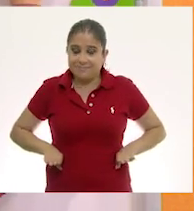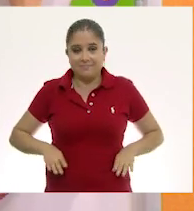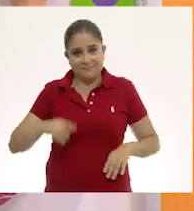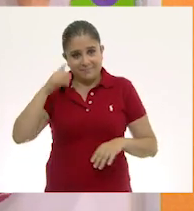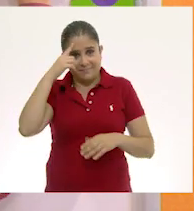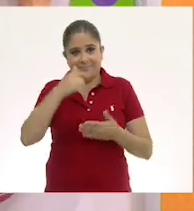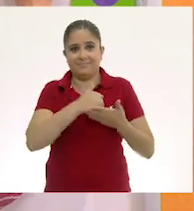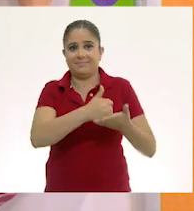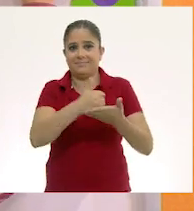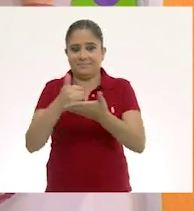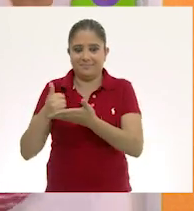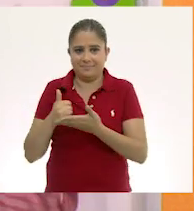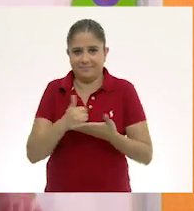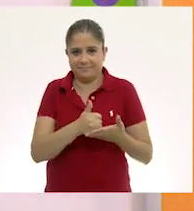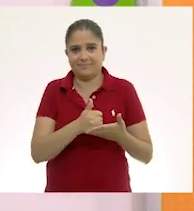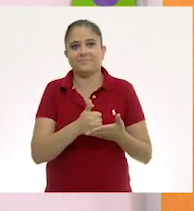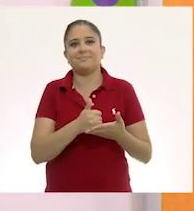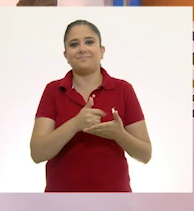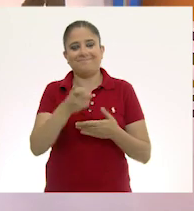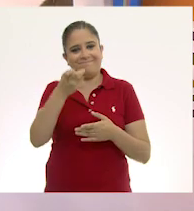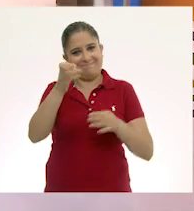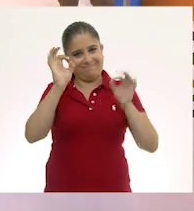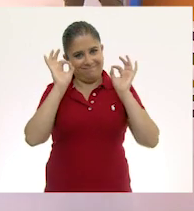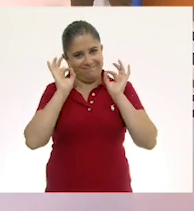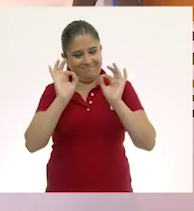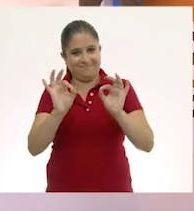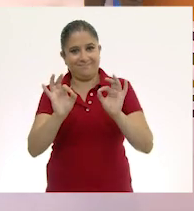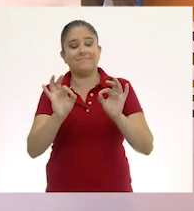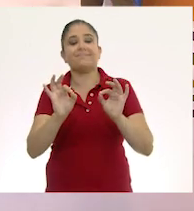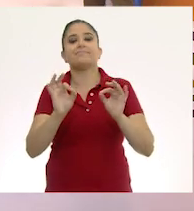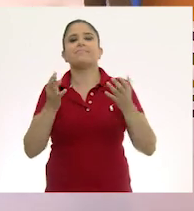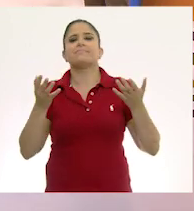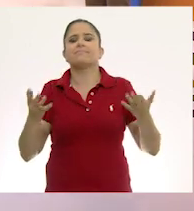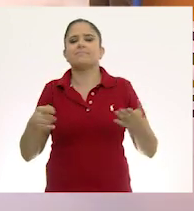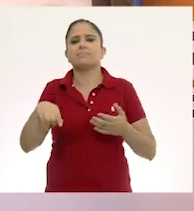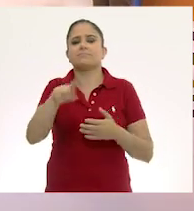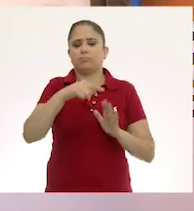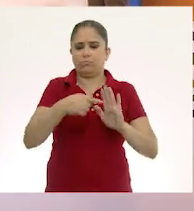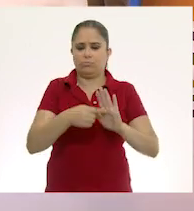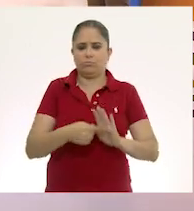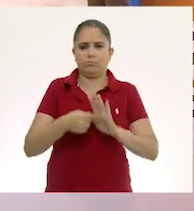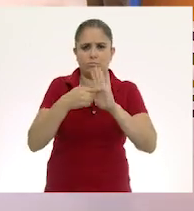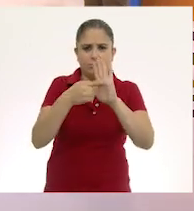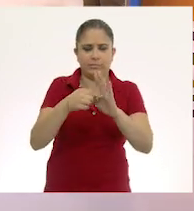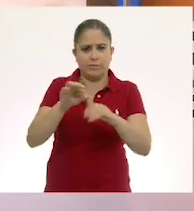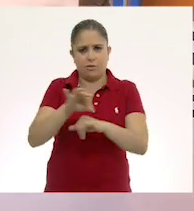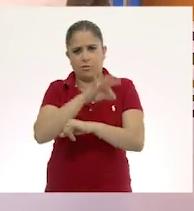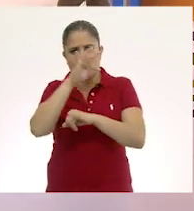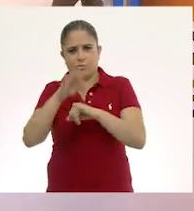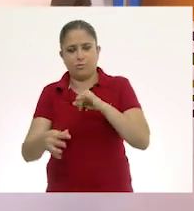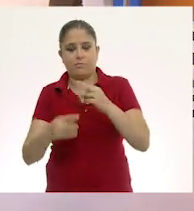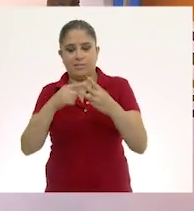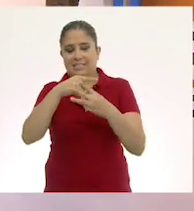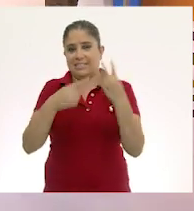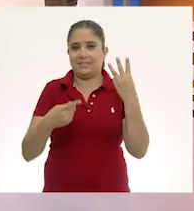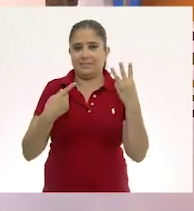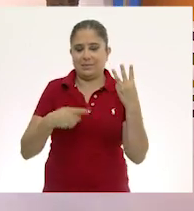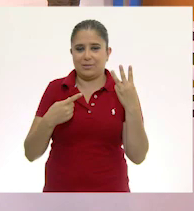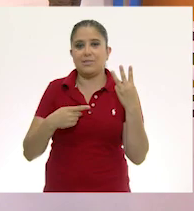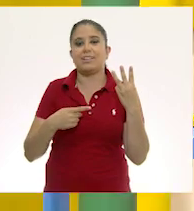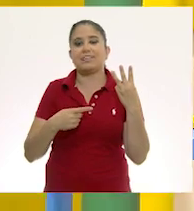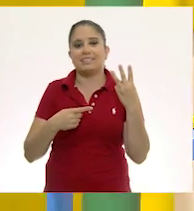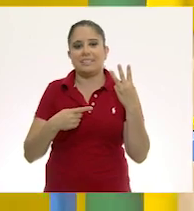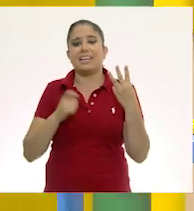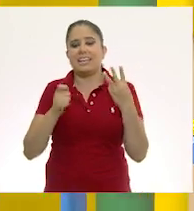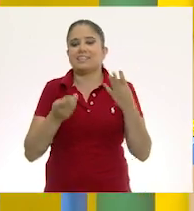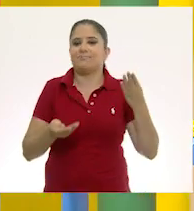para ayudar al otro. Exactamente. Que fue lo que demostraron al final los tres, así ¿verdad? Es.